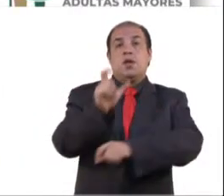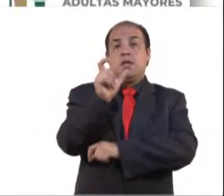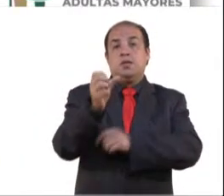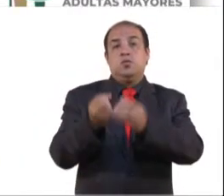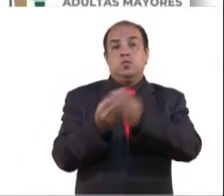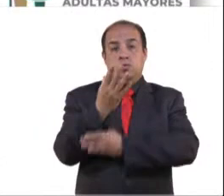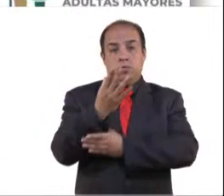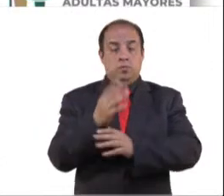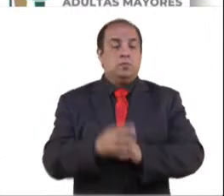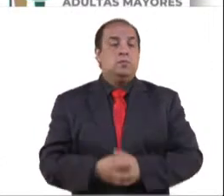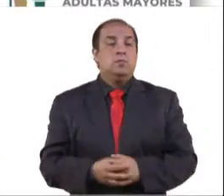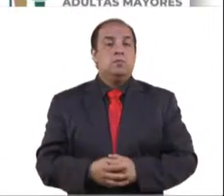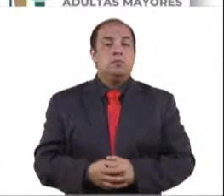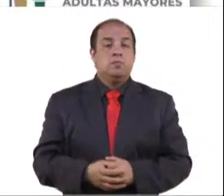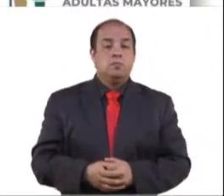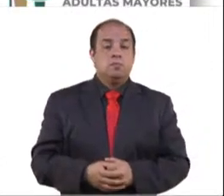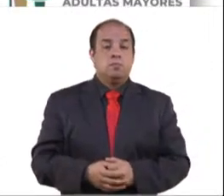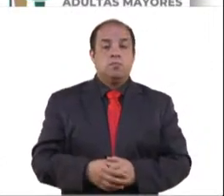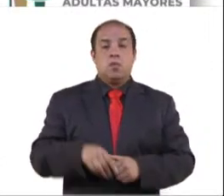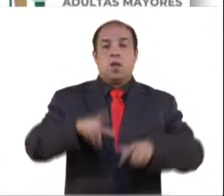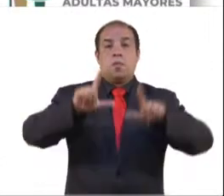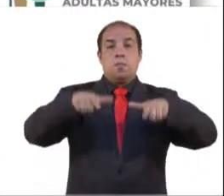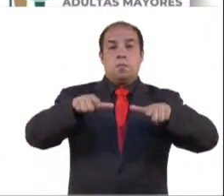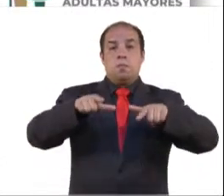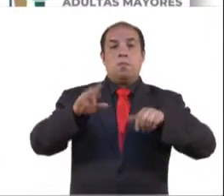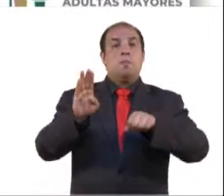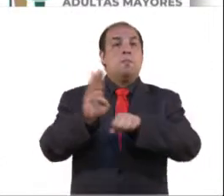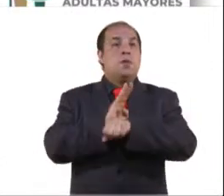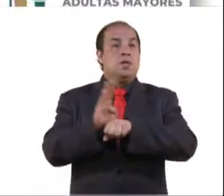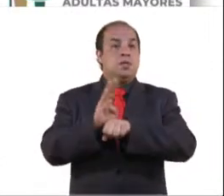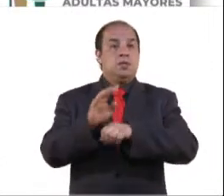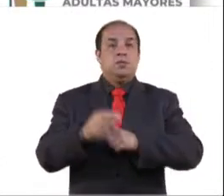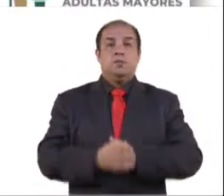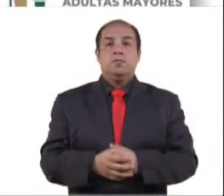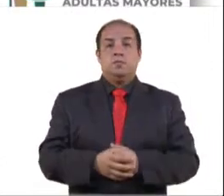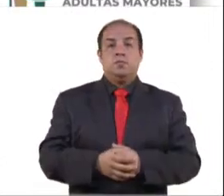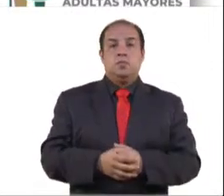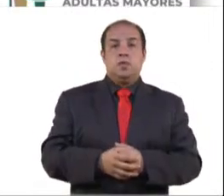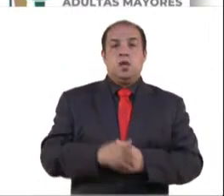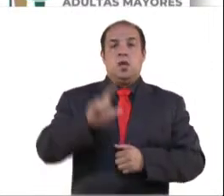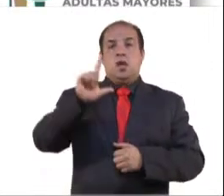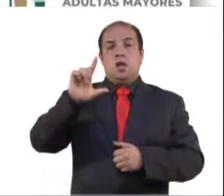nueva tarjeta? En la página de Bienestar, que es